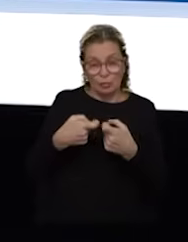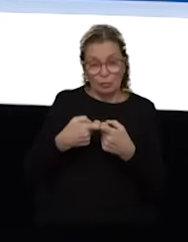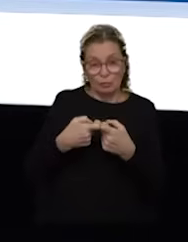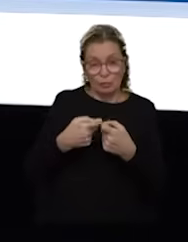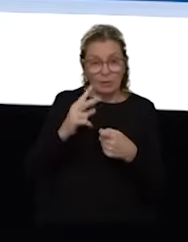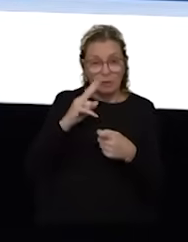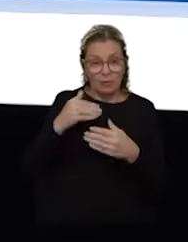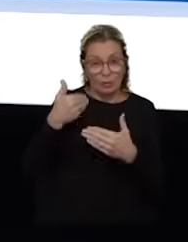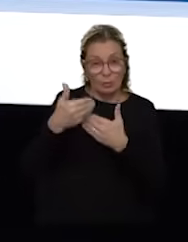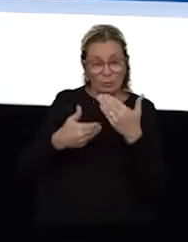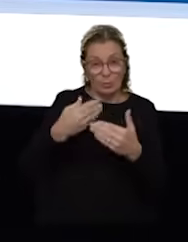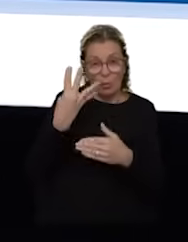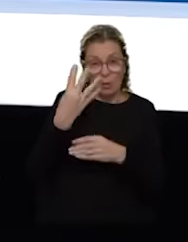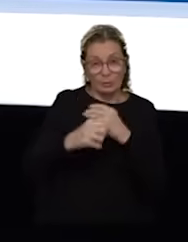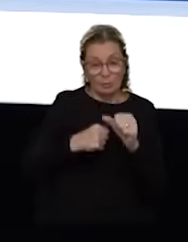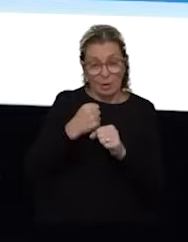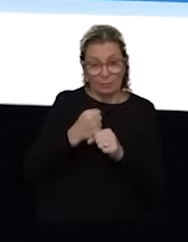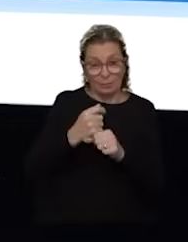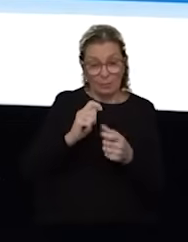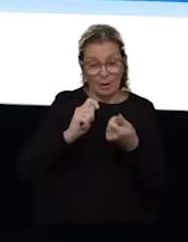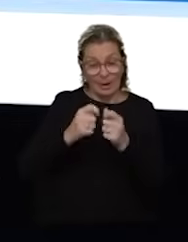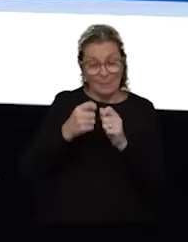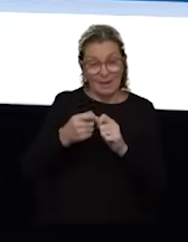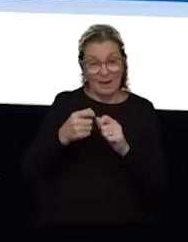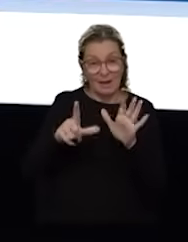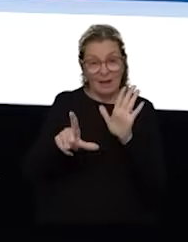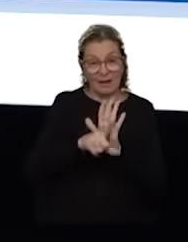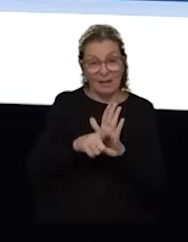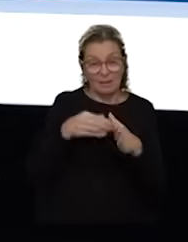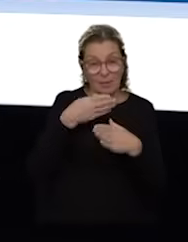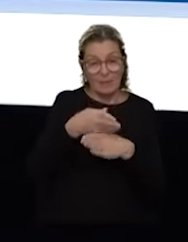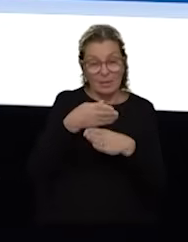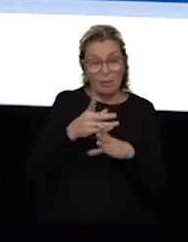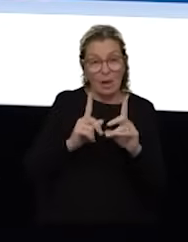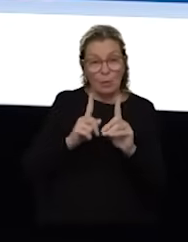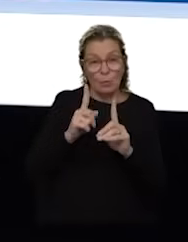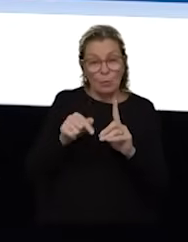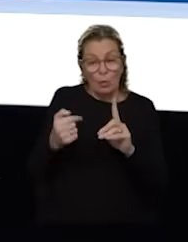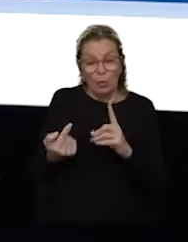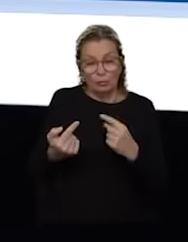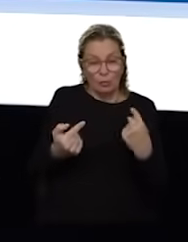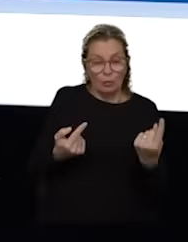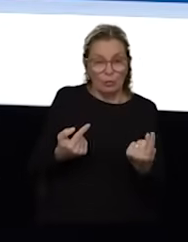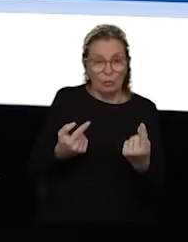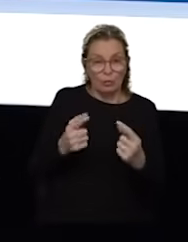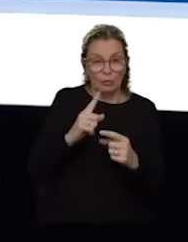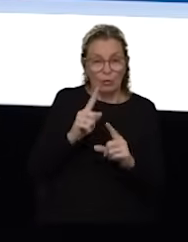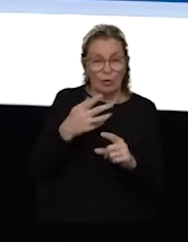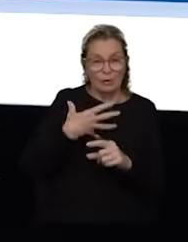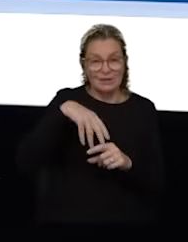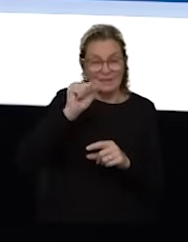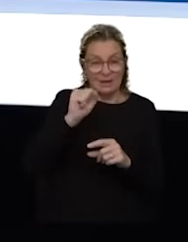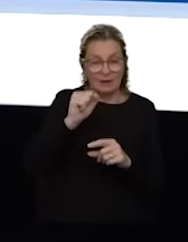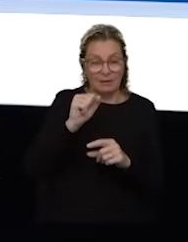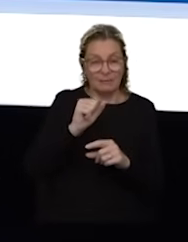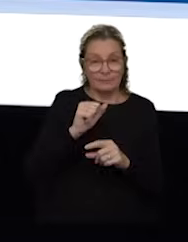en un continuo Esto hace 4 años que están intentando modificar la ley de medios y por algún motivo u otro este no se logra es decir